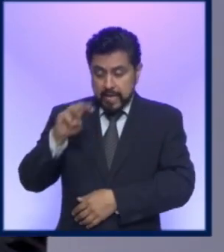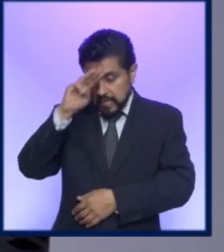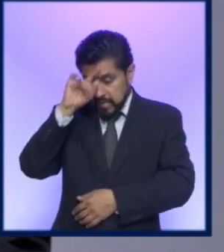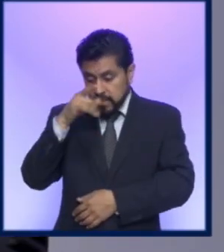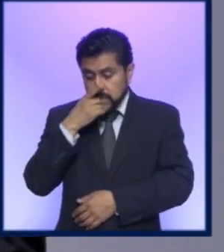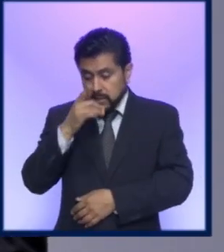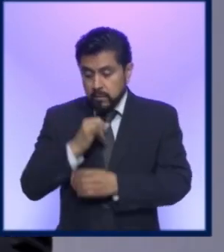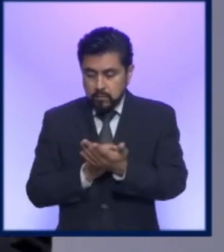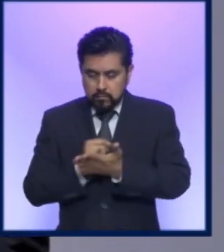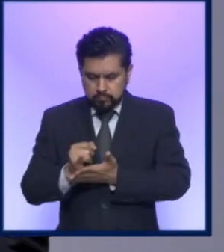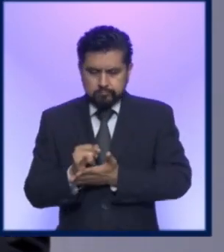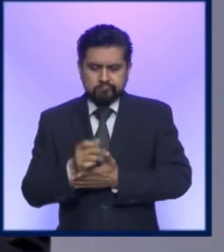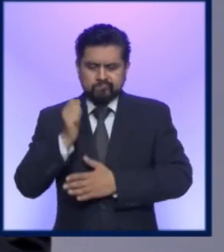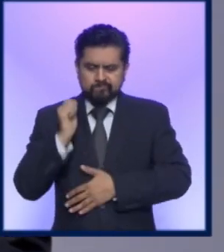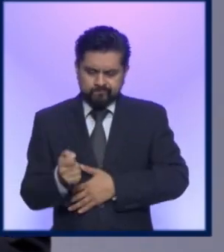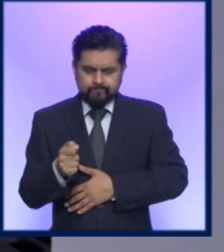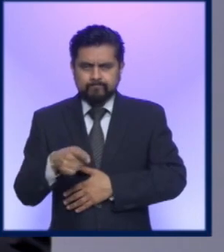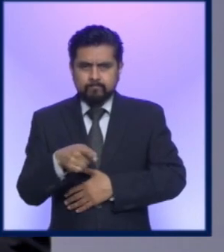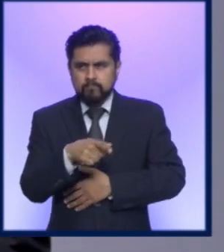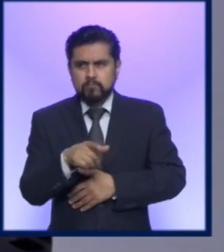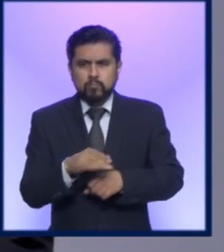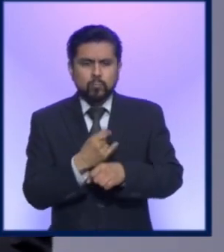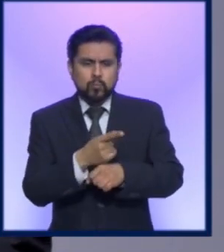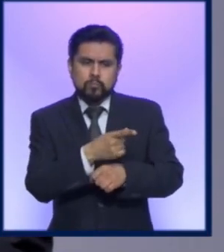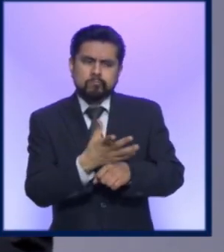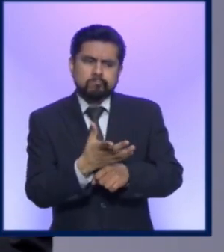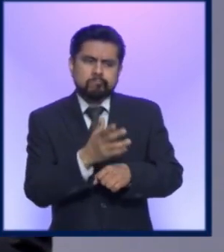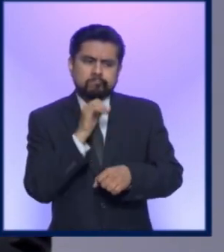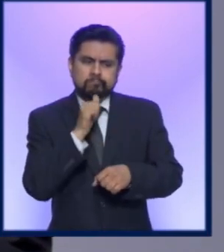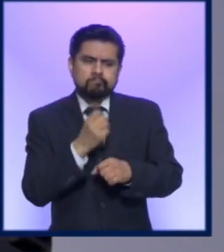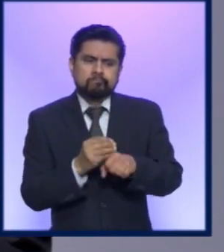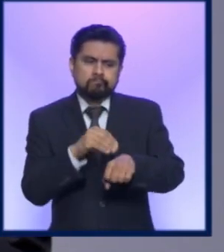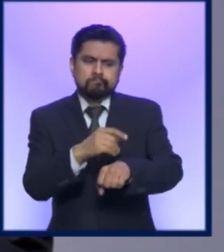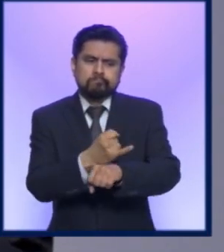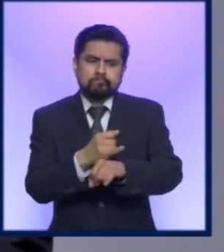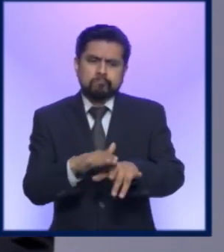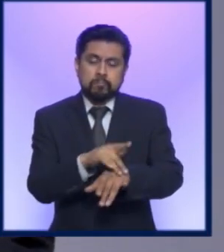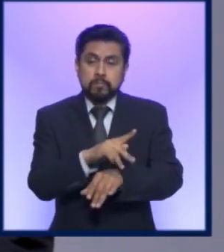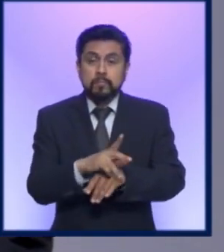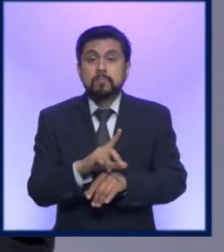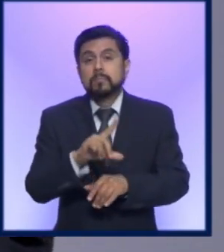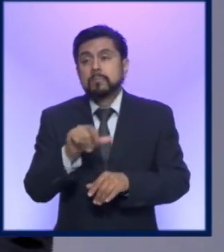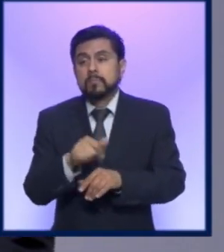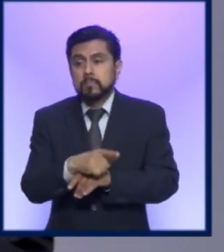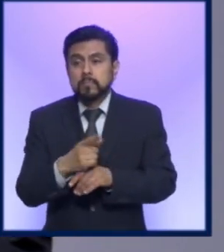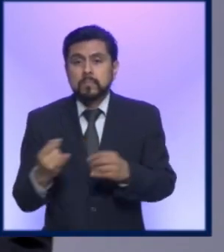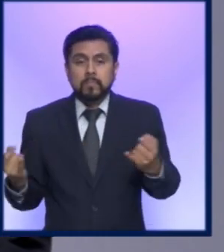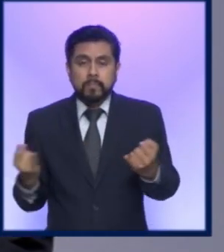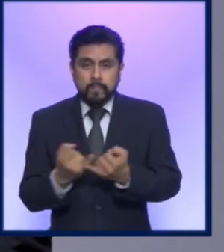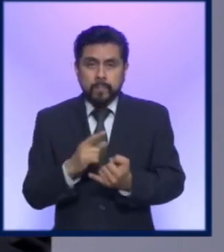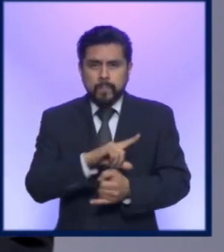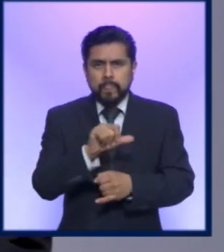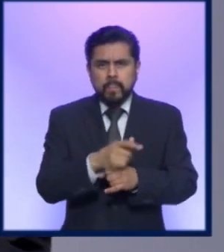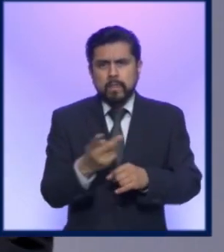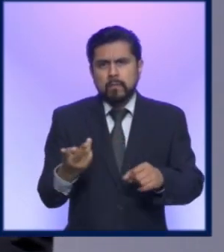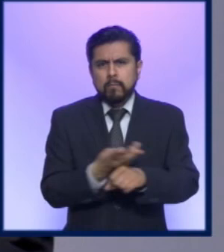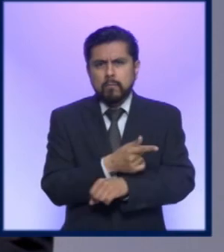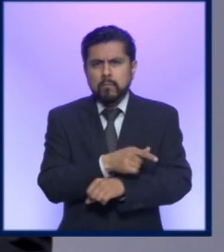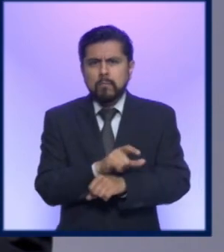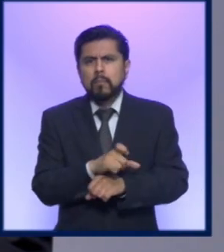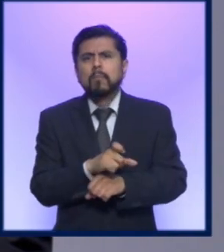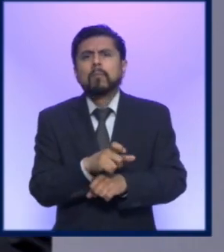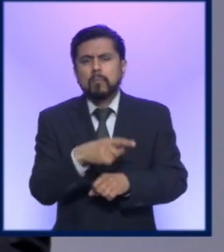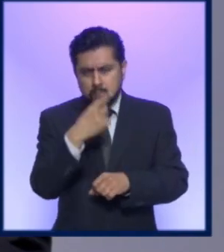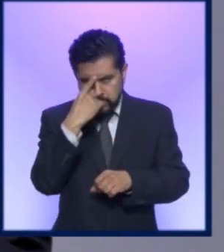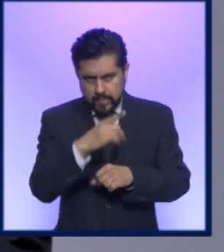determinación a partir de que sí se configuraba la infracción pero también en su concepto eh la consecuencia directa de la de